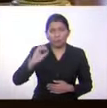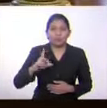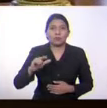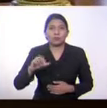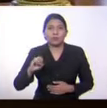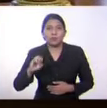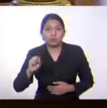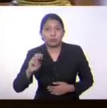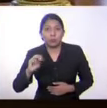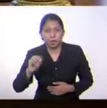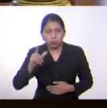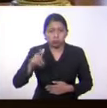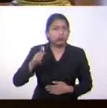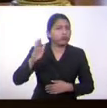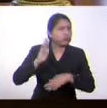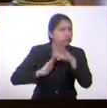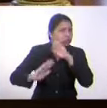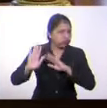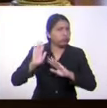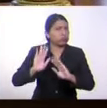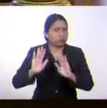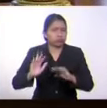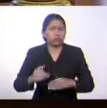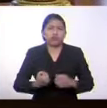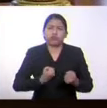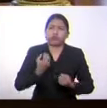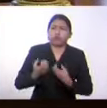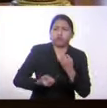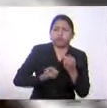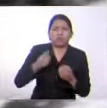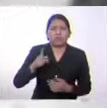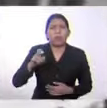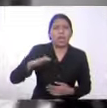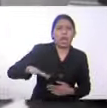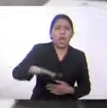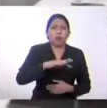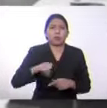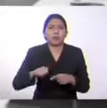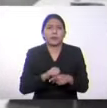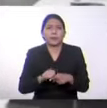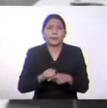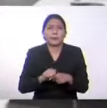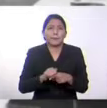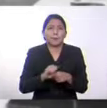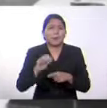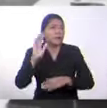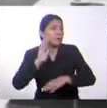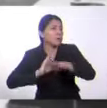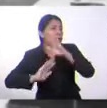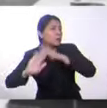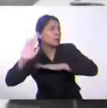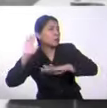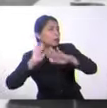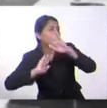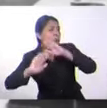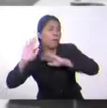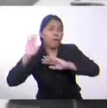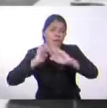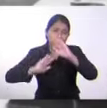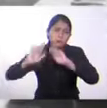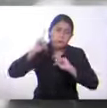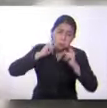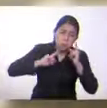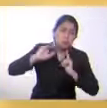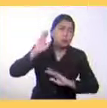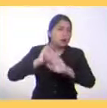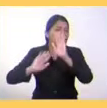de corte histórico. Destacó en el campo del ensayo y la novela histórica. Como ensayista ya es un